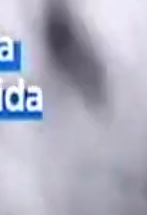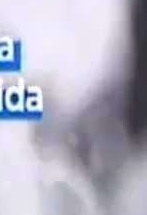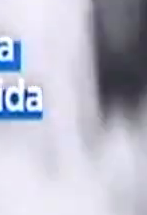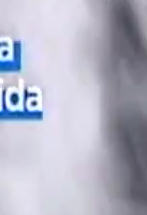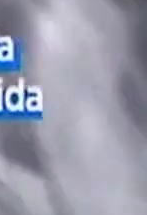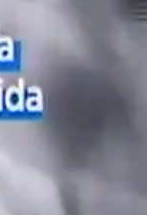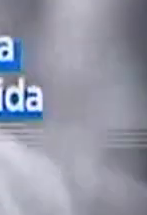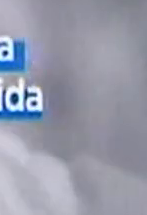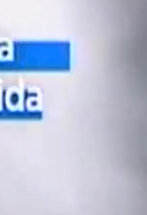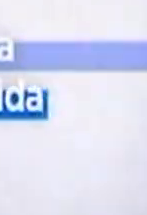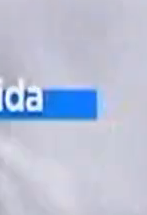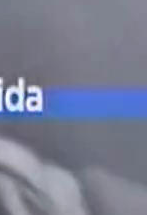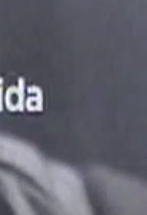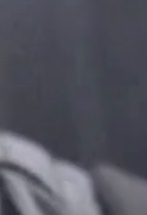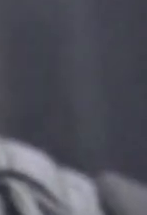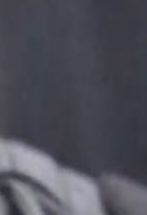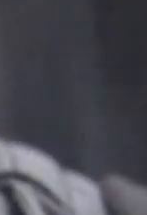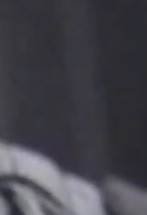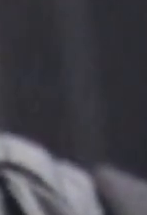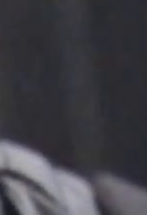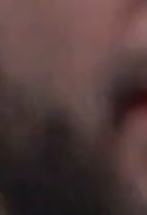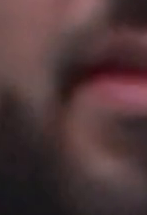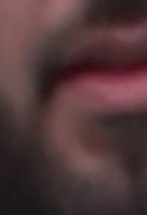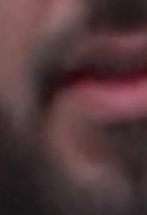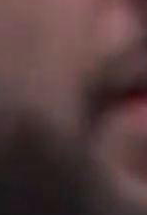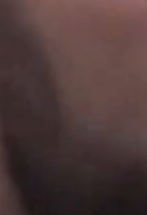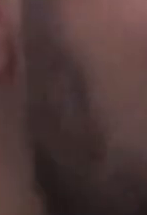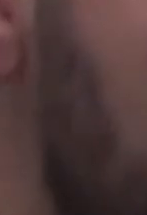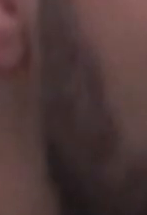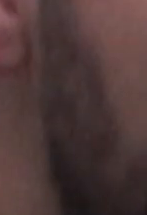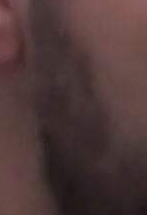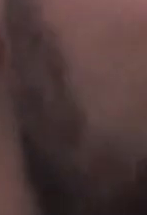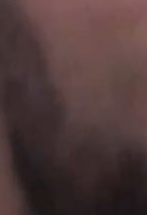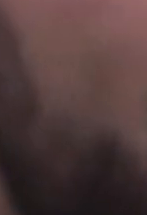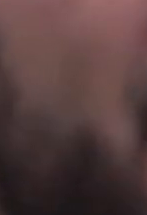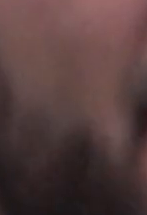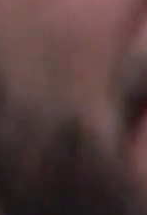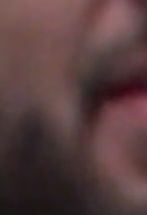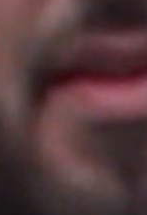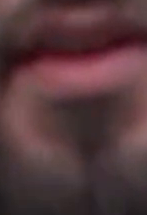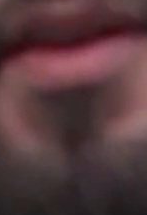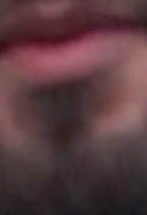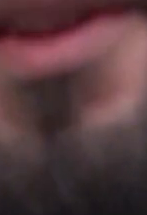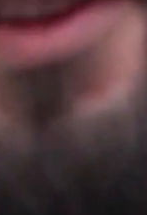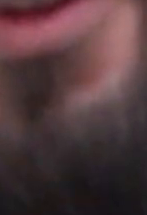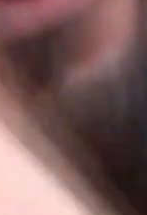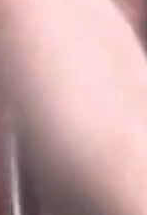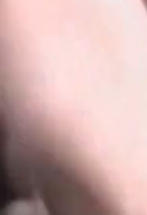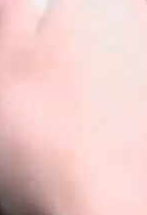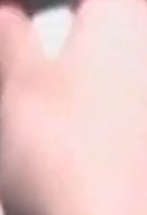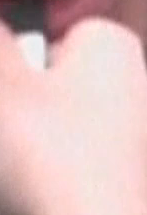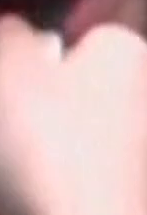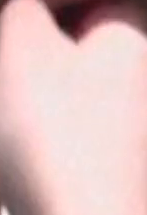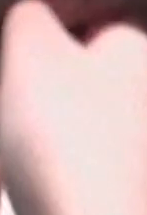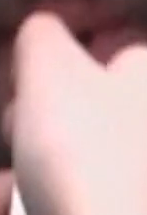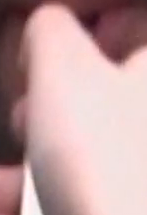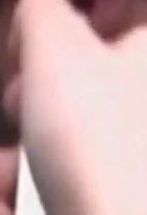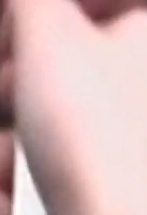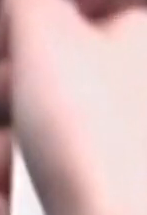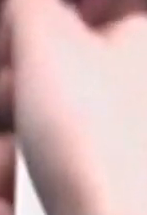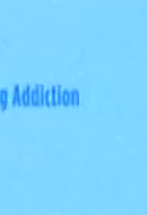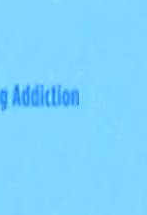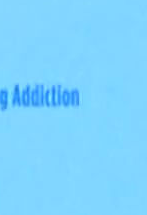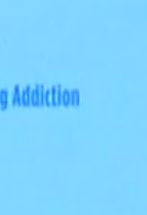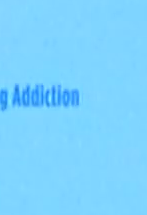más consumida en Europa. Además, asegura que la situación es cada vez más compleja por las diferentes políticas de los países de la